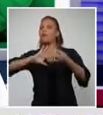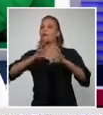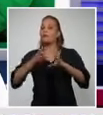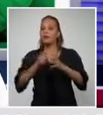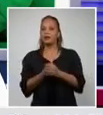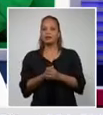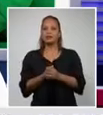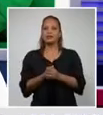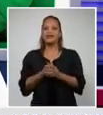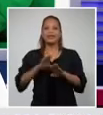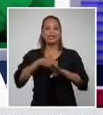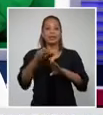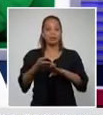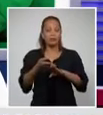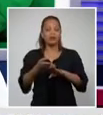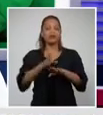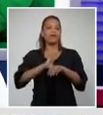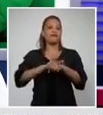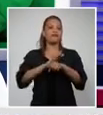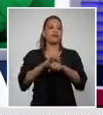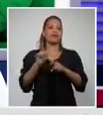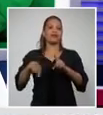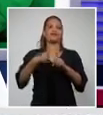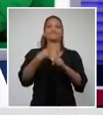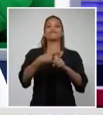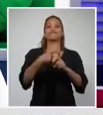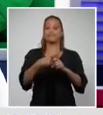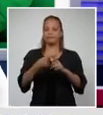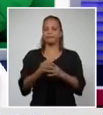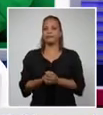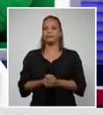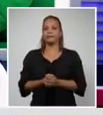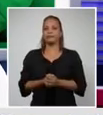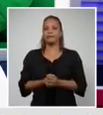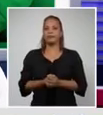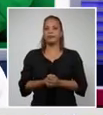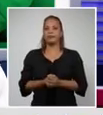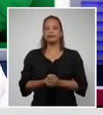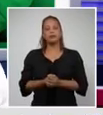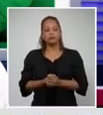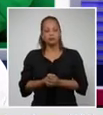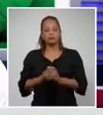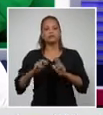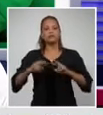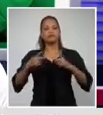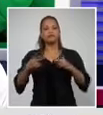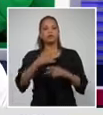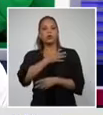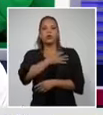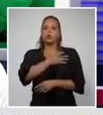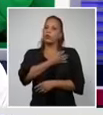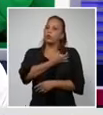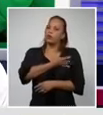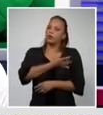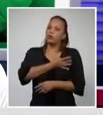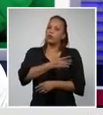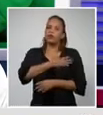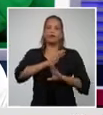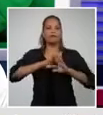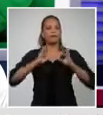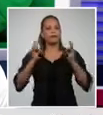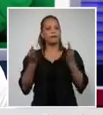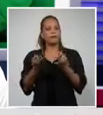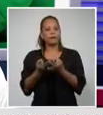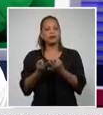lamentablemente, en algunos casos fallecer. Como dije, damos las condolencias, lamentamos mucho Condolencias a familiares, amistades por